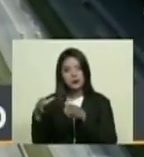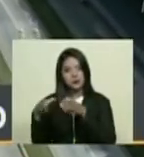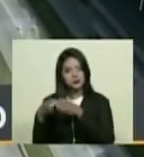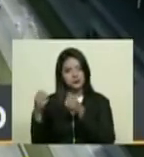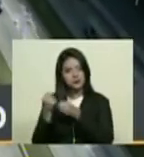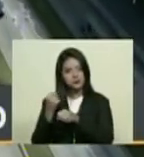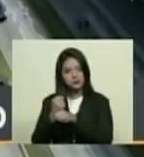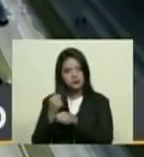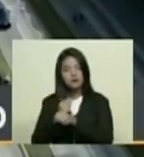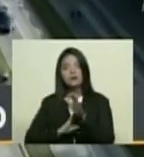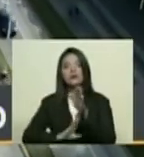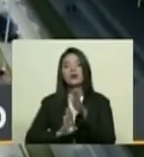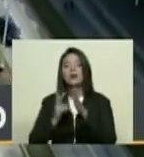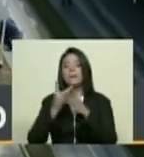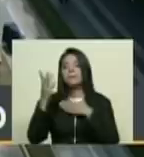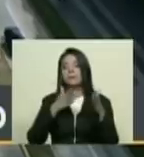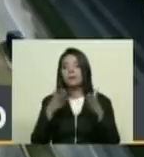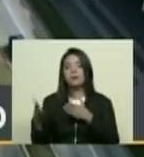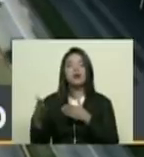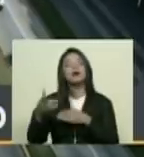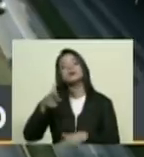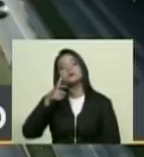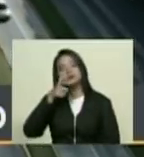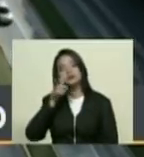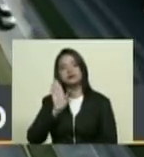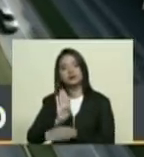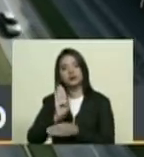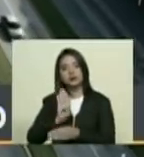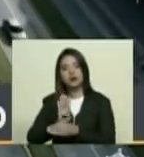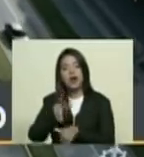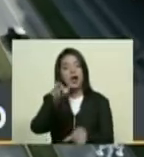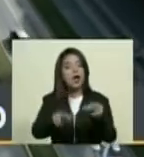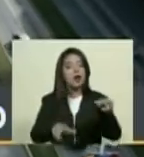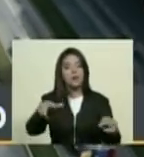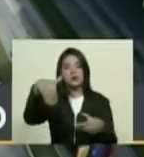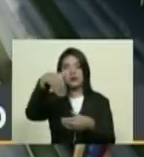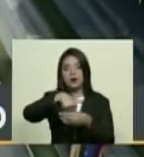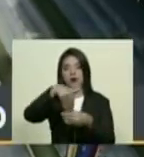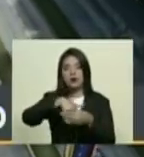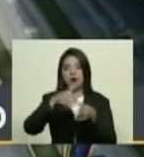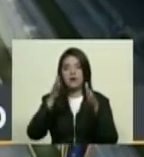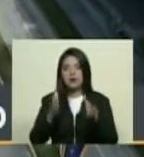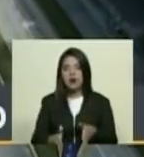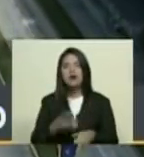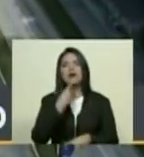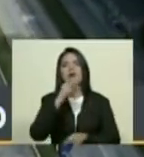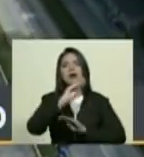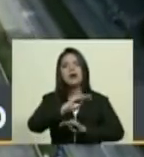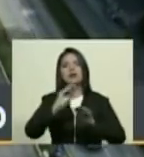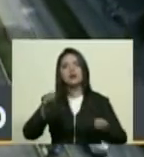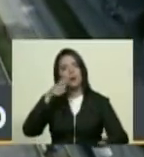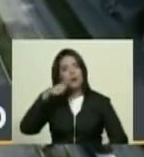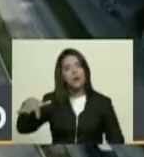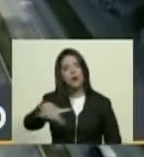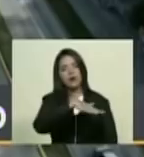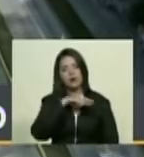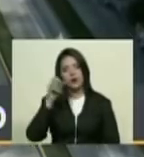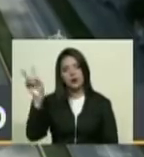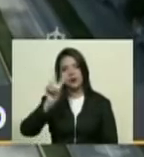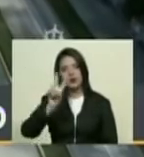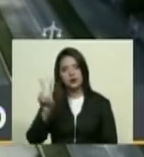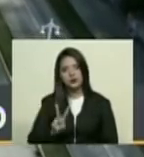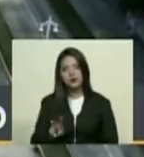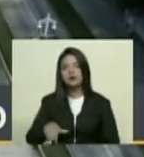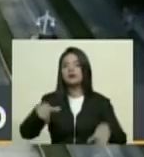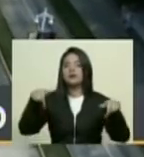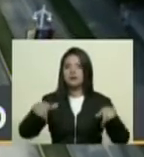el desarrollo de la Operación República, para proteger al electorado venezolano. Le digo al pueblo de Venezuela, le digo